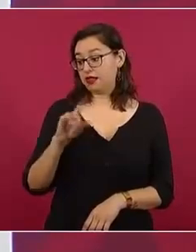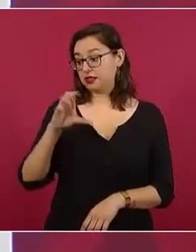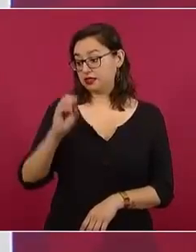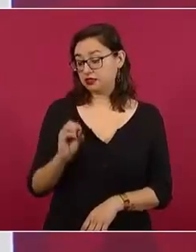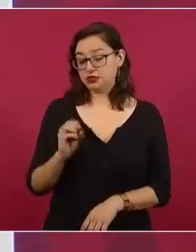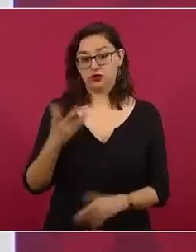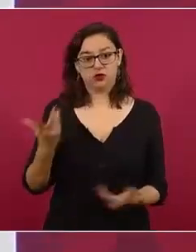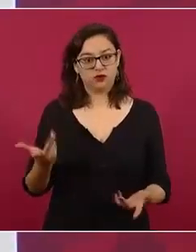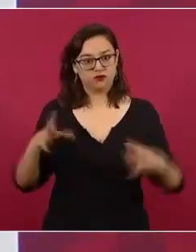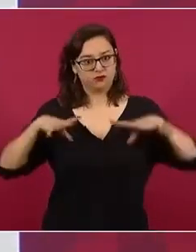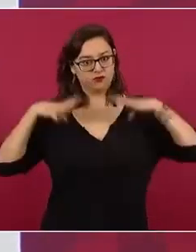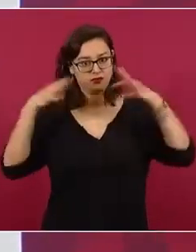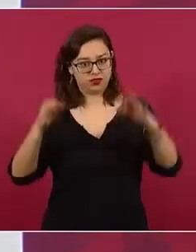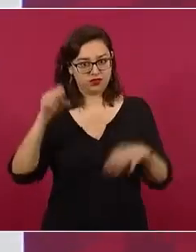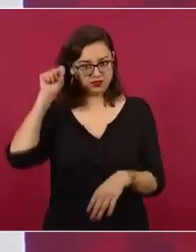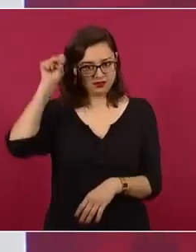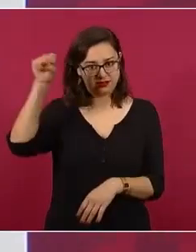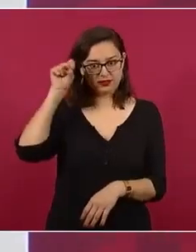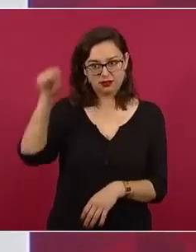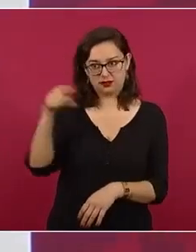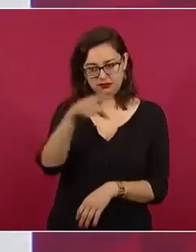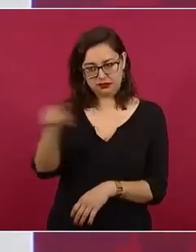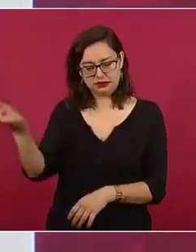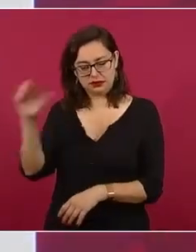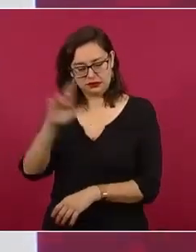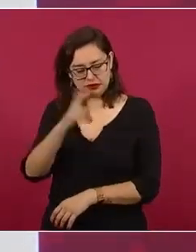de ese sindicato,